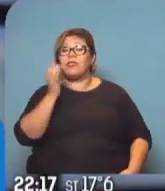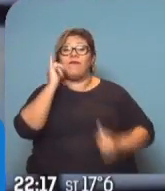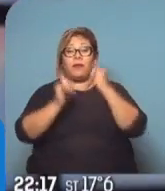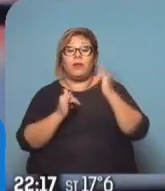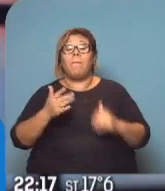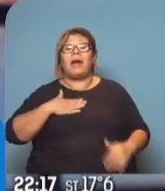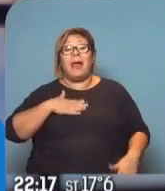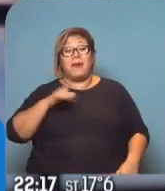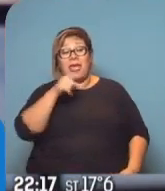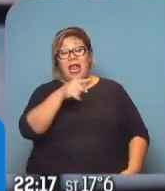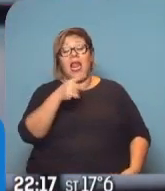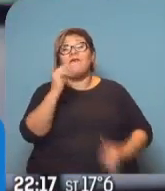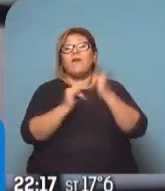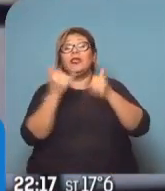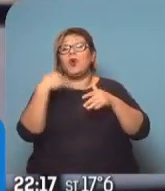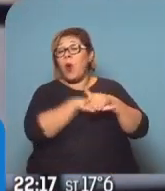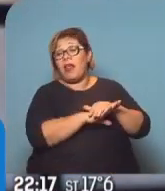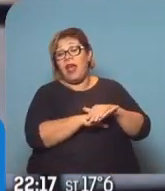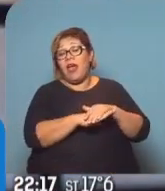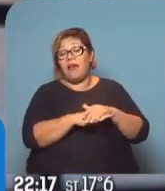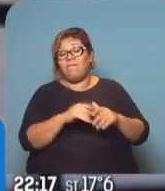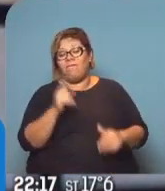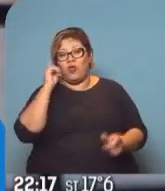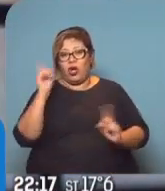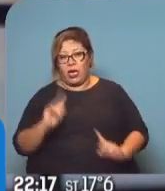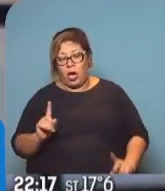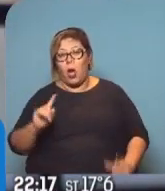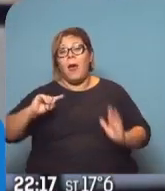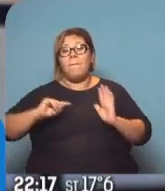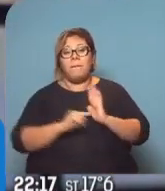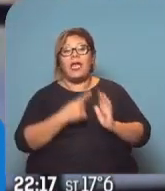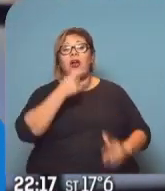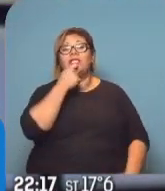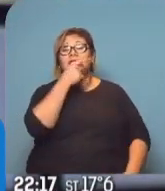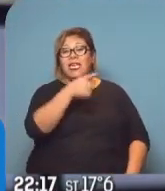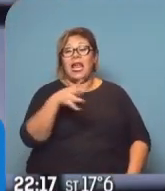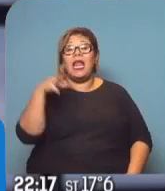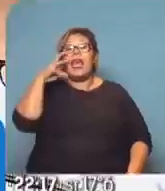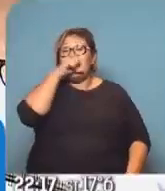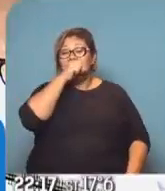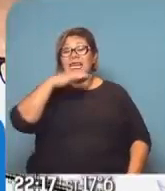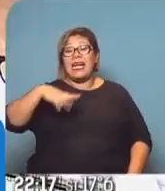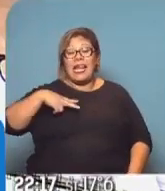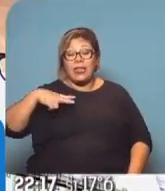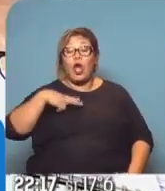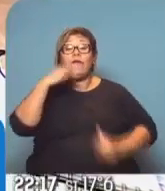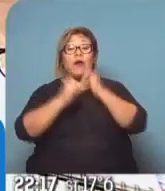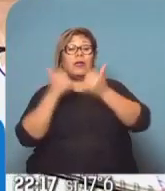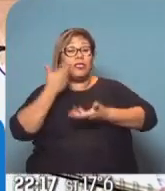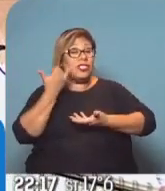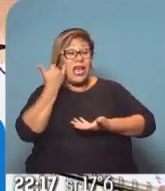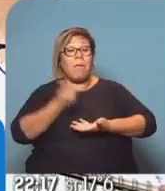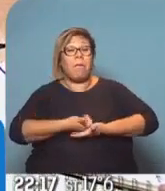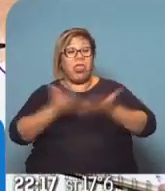parece que él, si comprueba que es cierto, vos decías, el gran poder es la información secreta que publicó. Yo creo que el gran poder que tiene él es